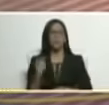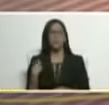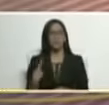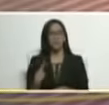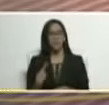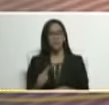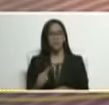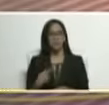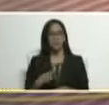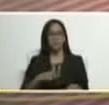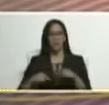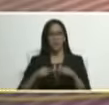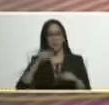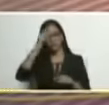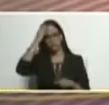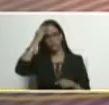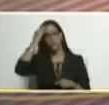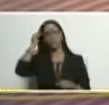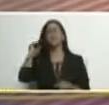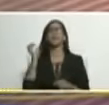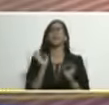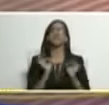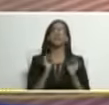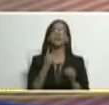mando precisamente hace un año.